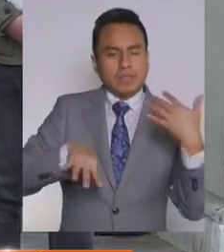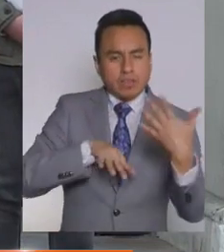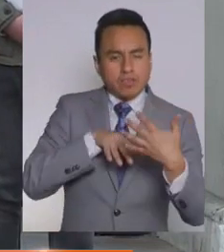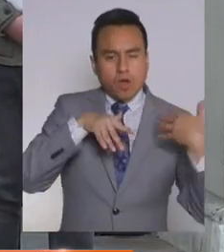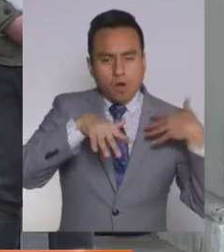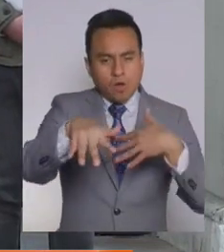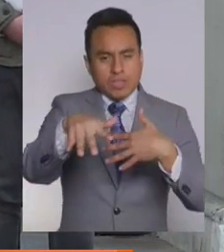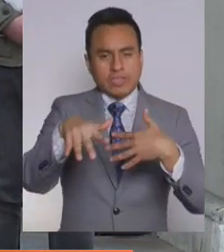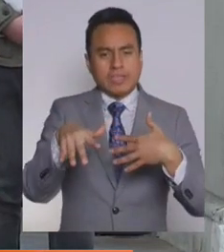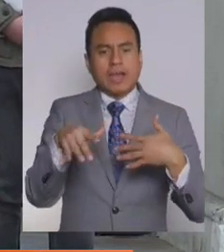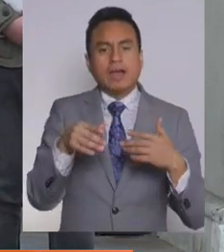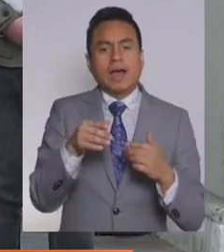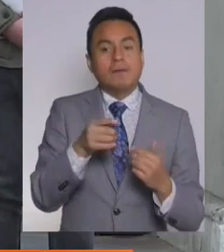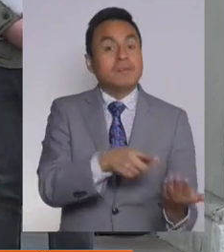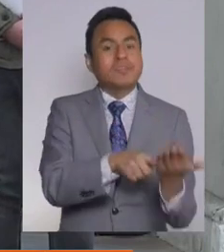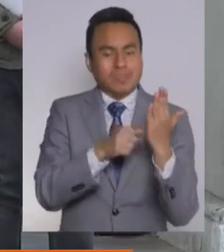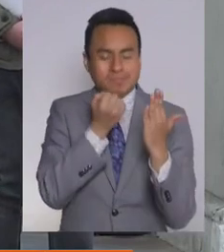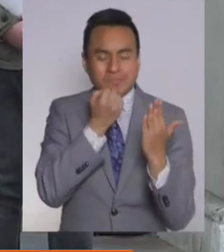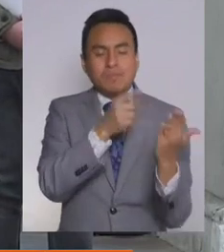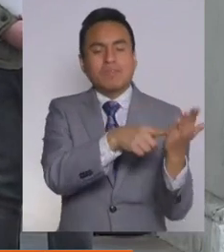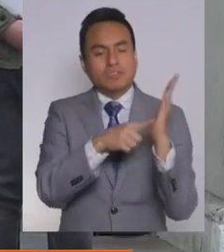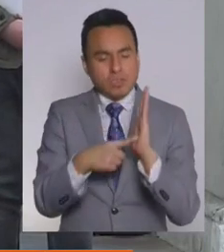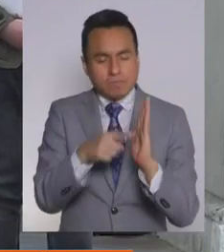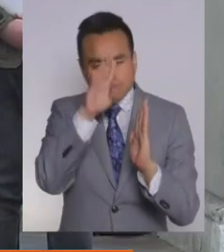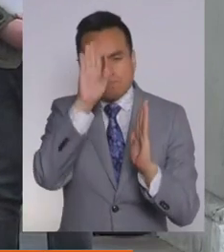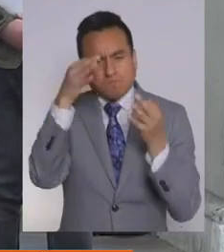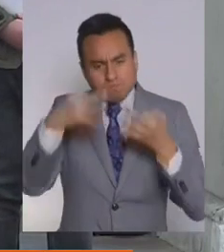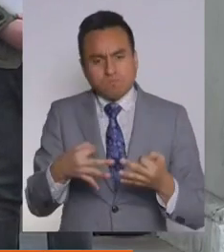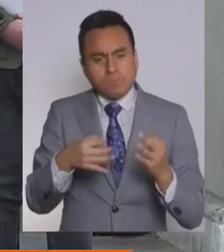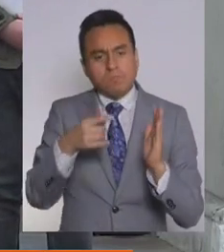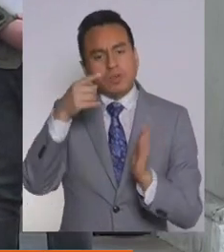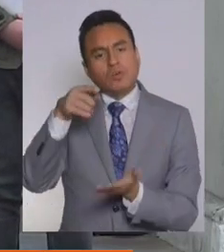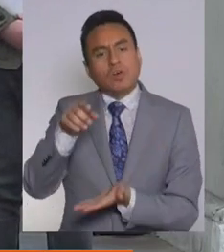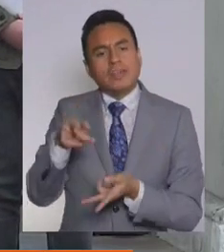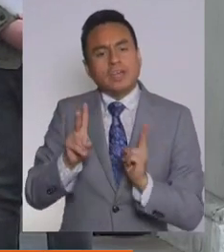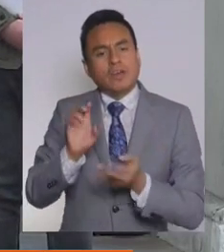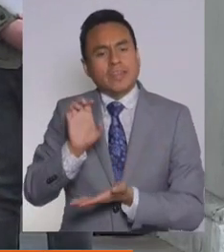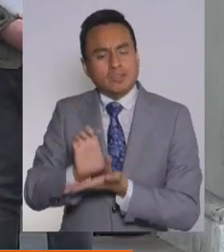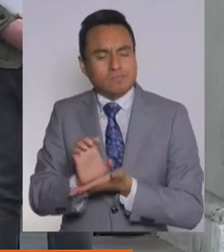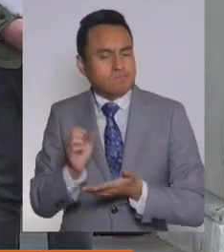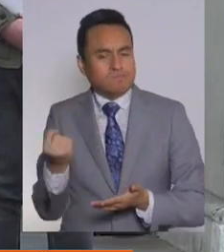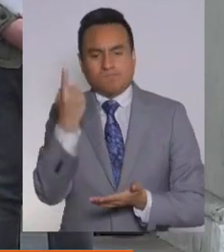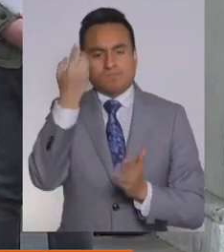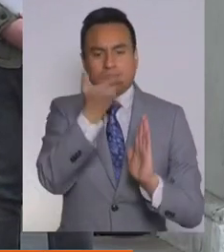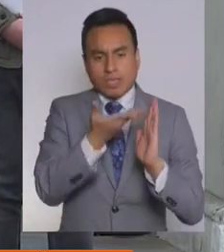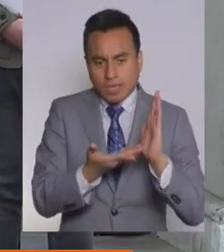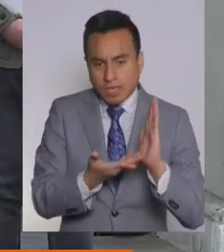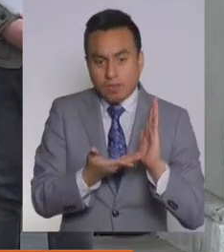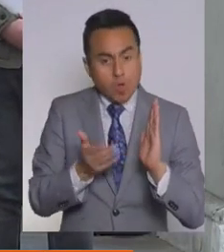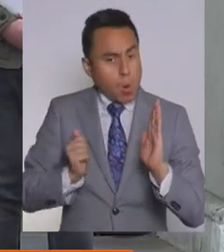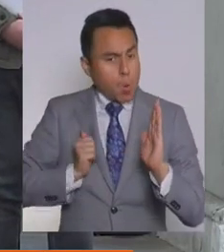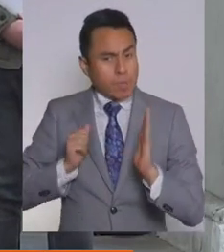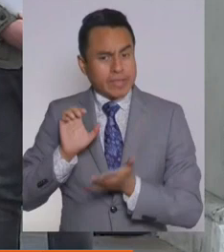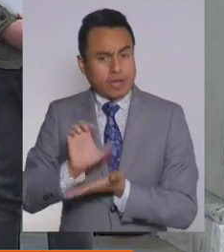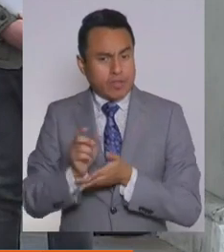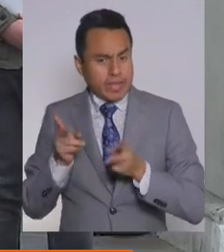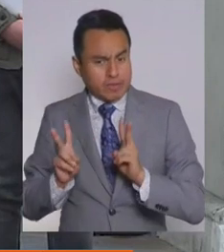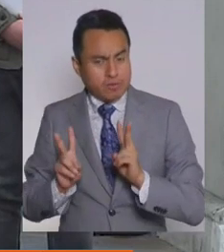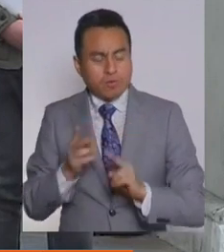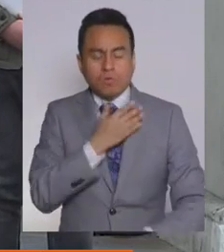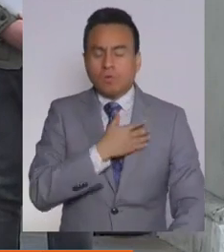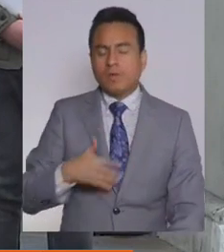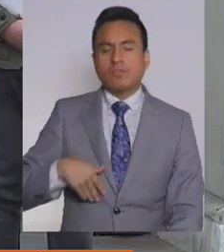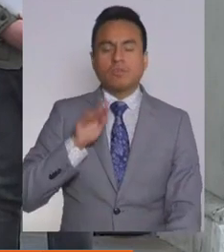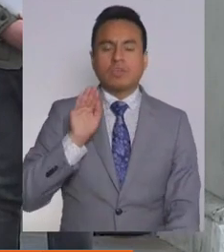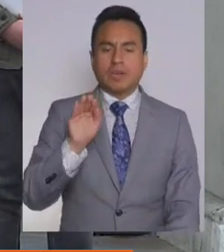manifestaciones, los planteamientos son legítimos, pero dentro del Estado de Derecho. Y si no se cumple el Estado de Derecho, el gobierno es el